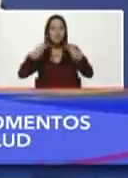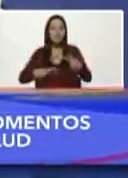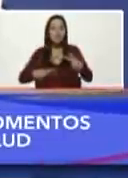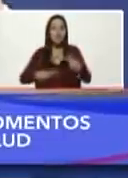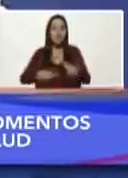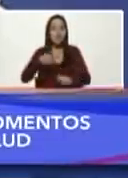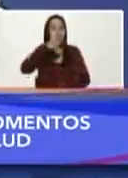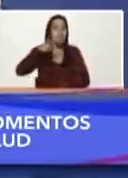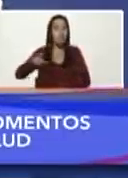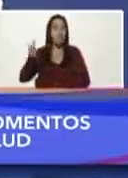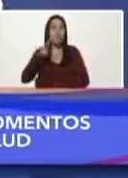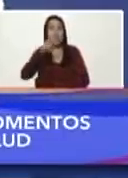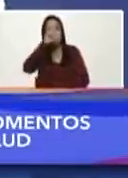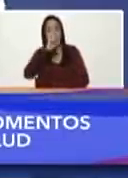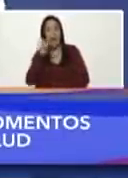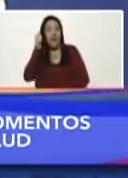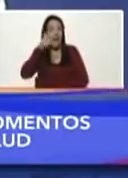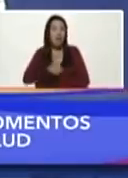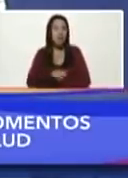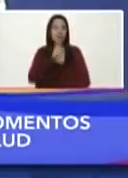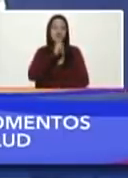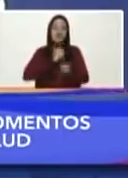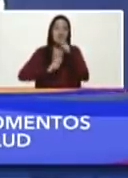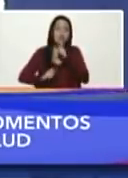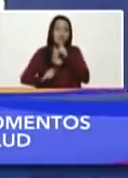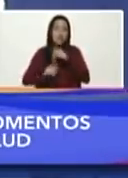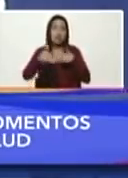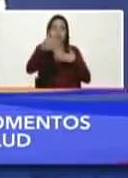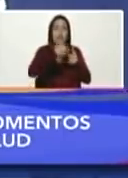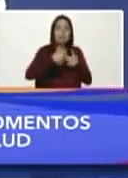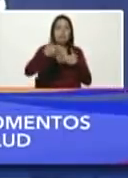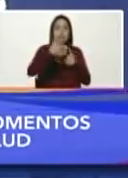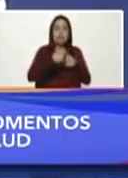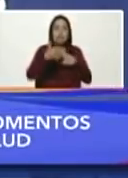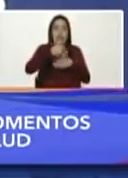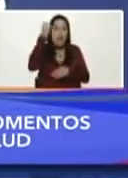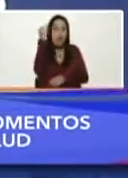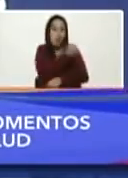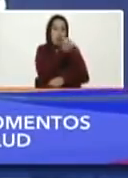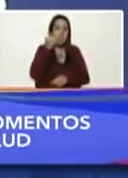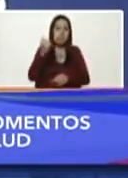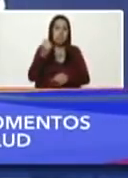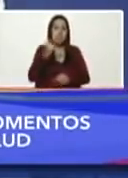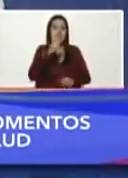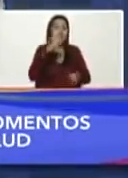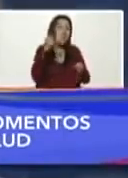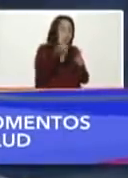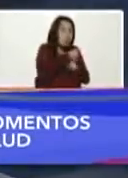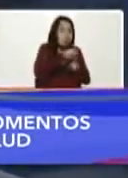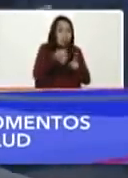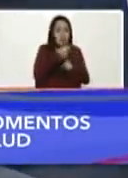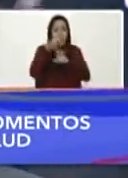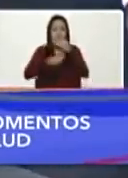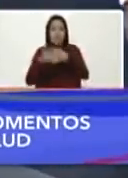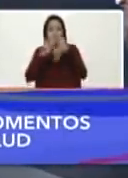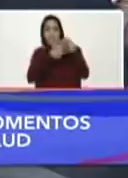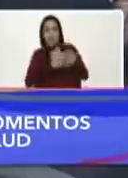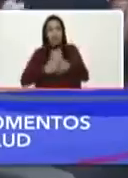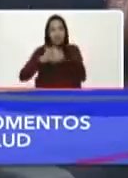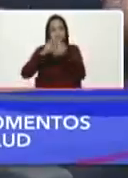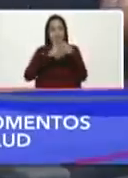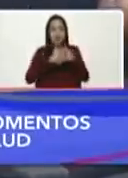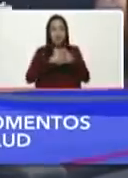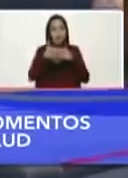estos años duros de agresión criminal, de tortura criminal del imperio norteamericano.